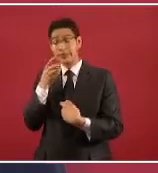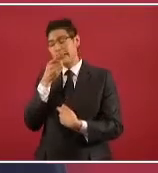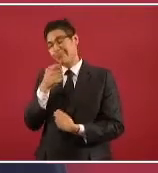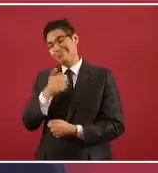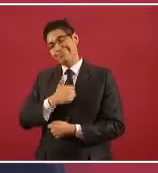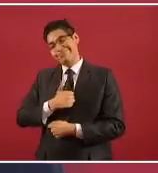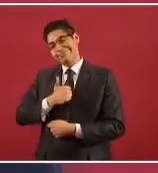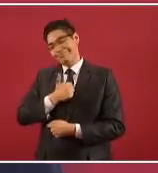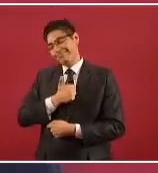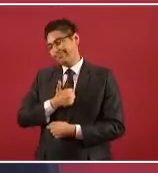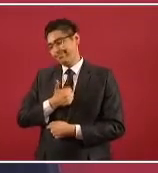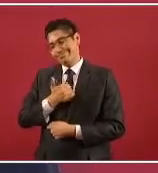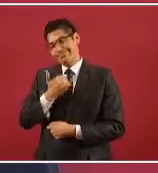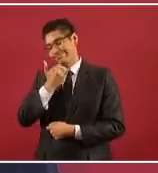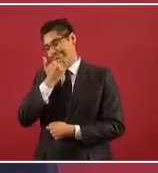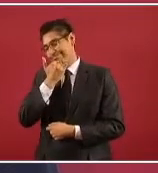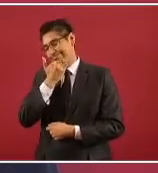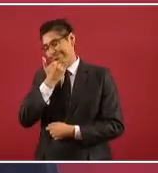pésame,